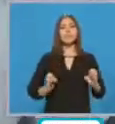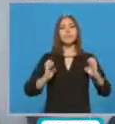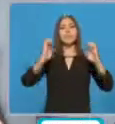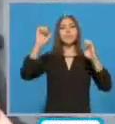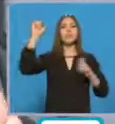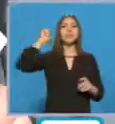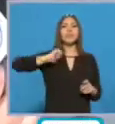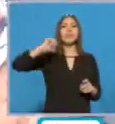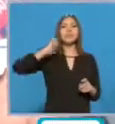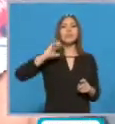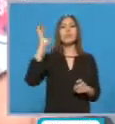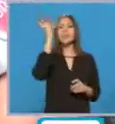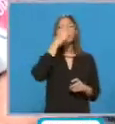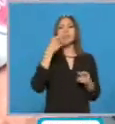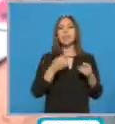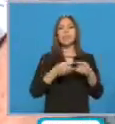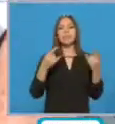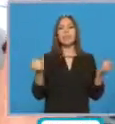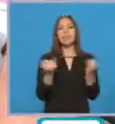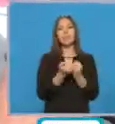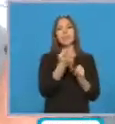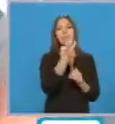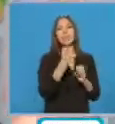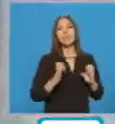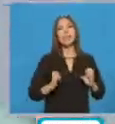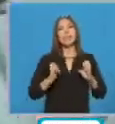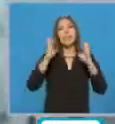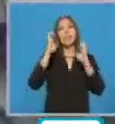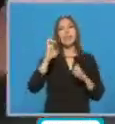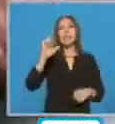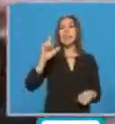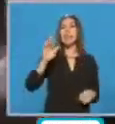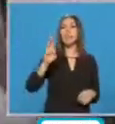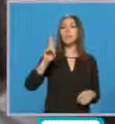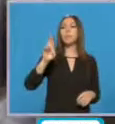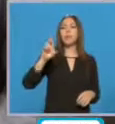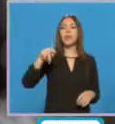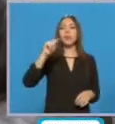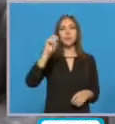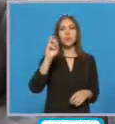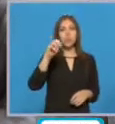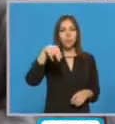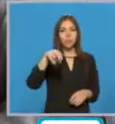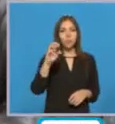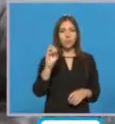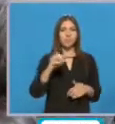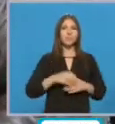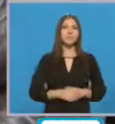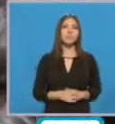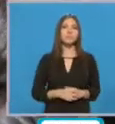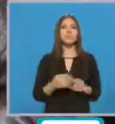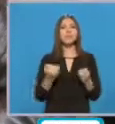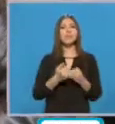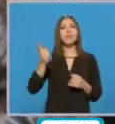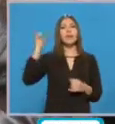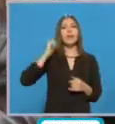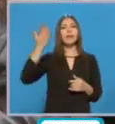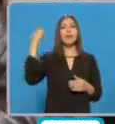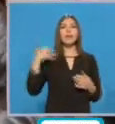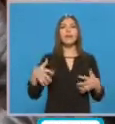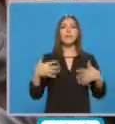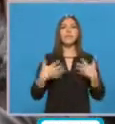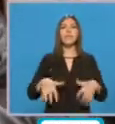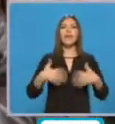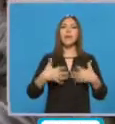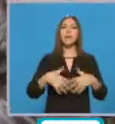una maravillosa historia como estos edificios del Buen Tono. El Buen Tono, que era fábrica de tabaco, ¿no?